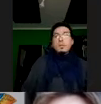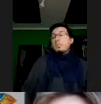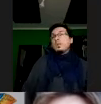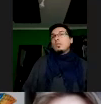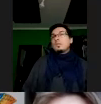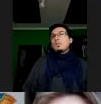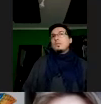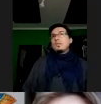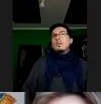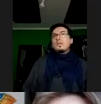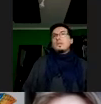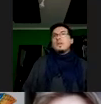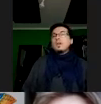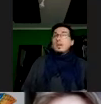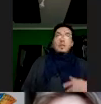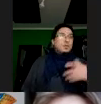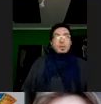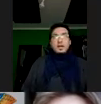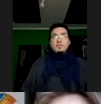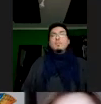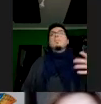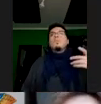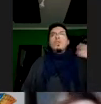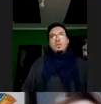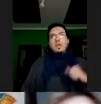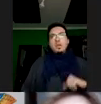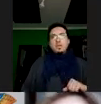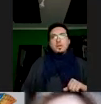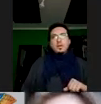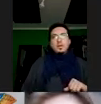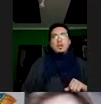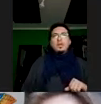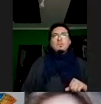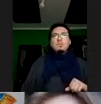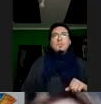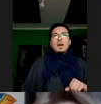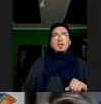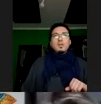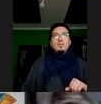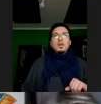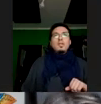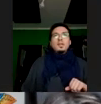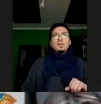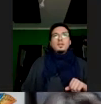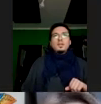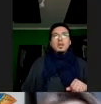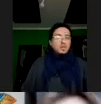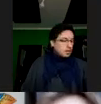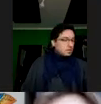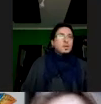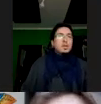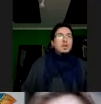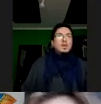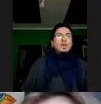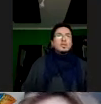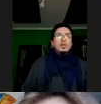corte me permite conocer todos estos detalles, que de otra manera no podría conocer. También me da, por ejemplo, las distancias entre los